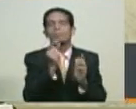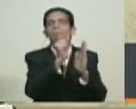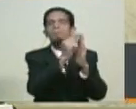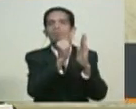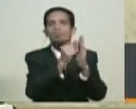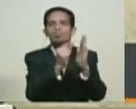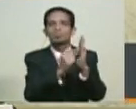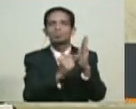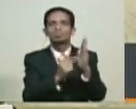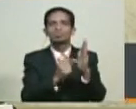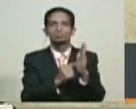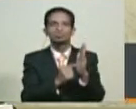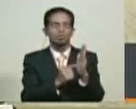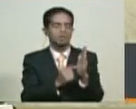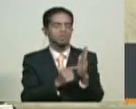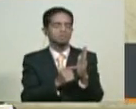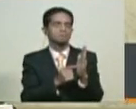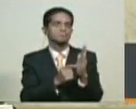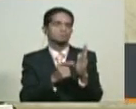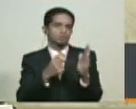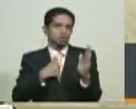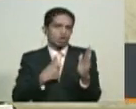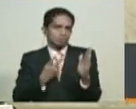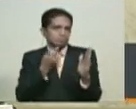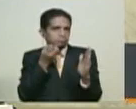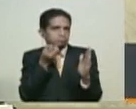poner sobre la mesa para el trabajo conjunto.